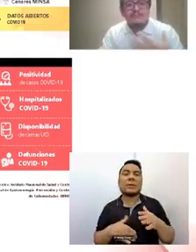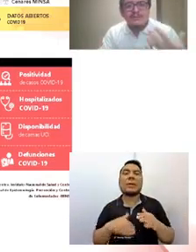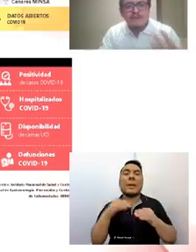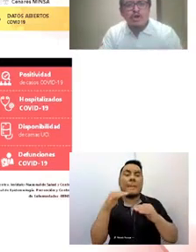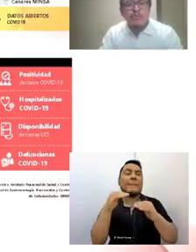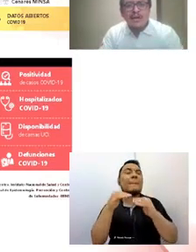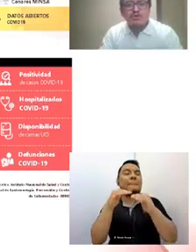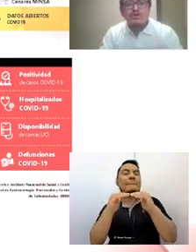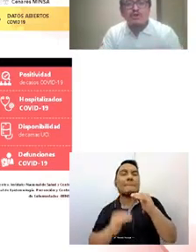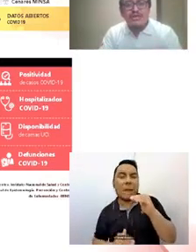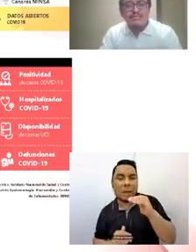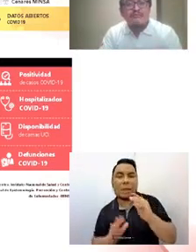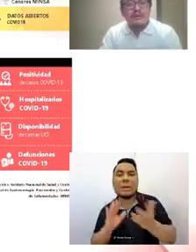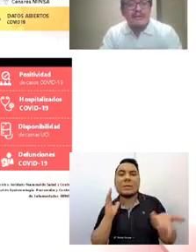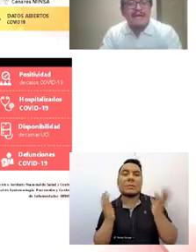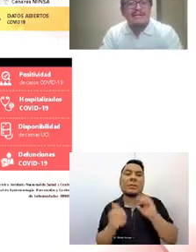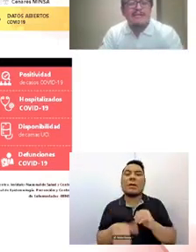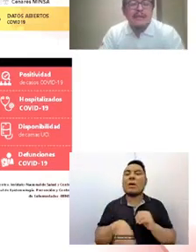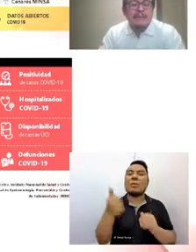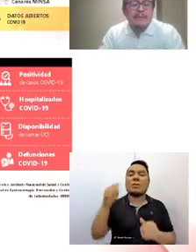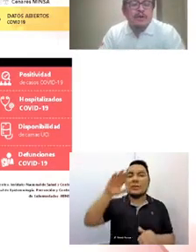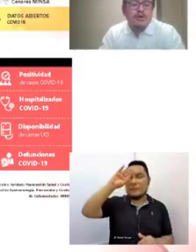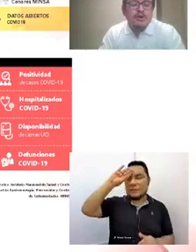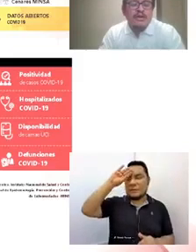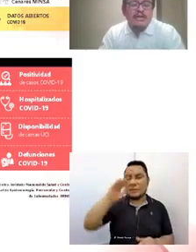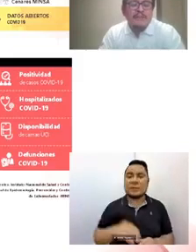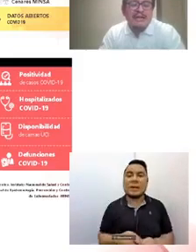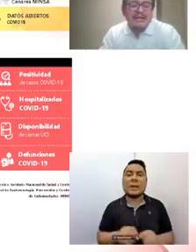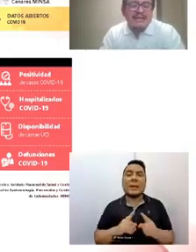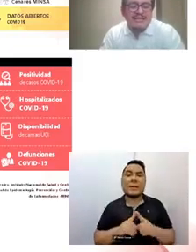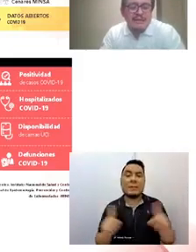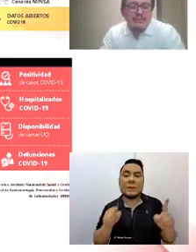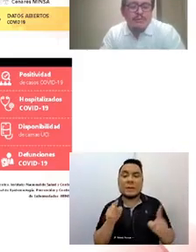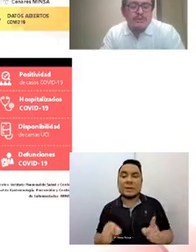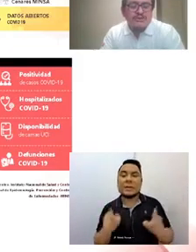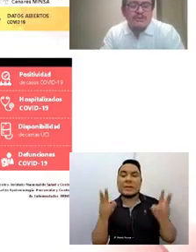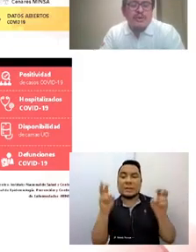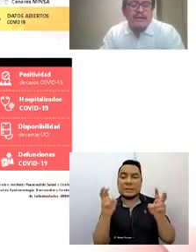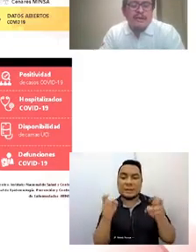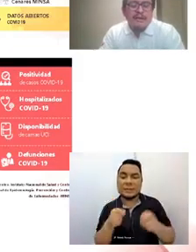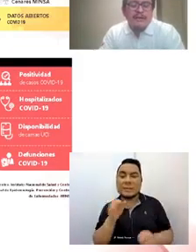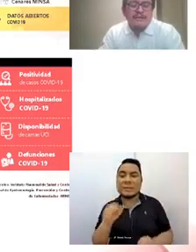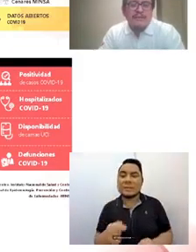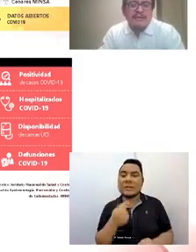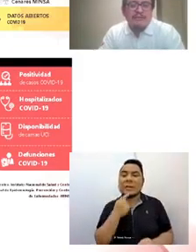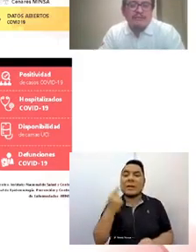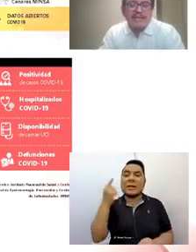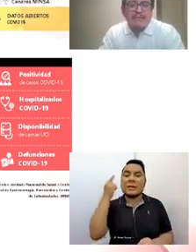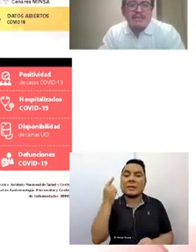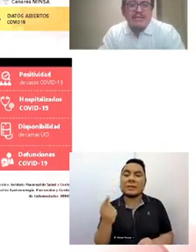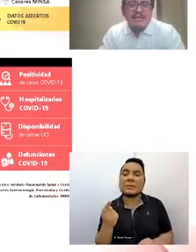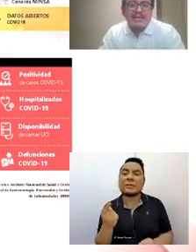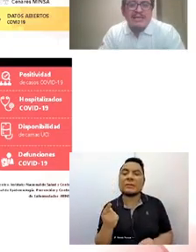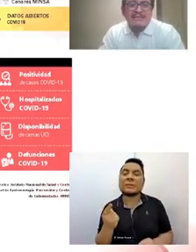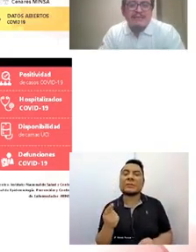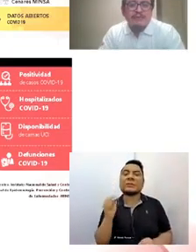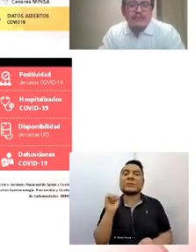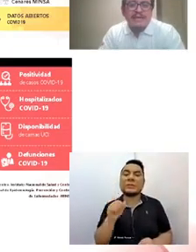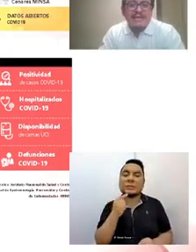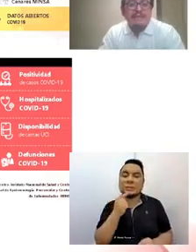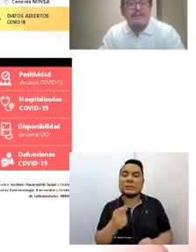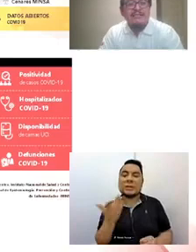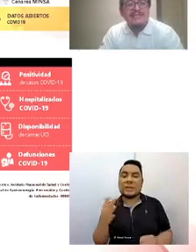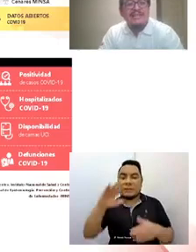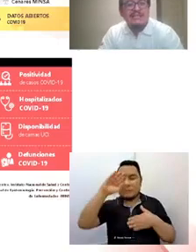baja si lo comparamos con otras enfermedades, pero el tema relativo, porcentual, se magnifica en la medida de que